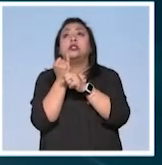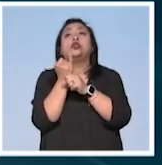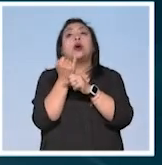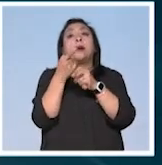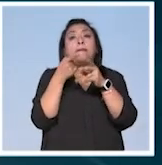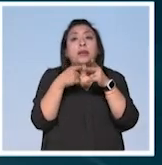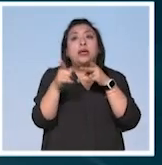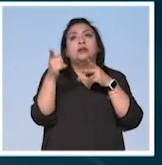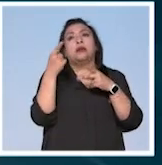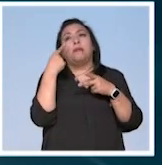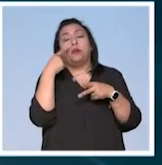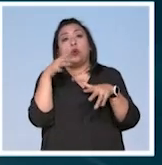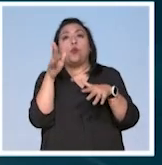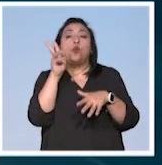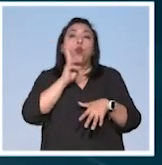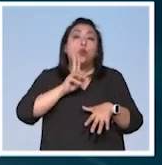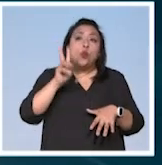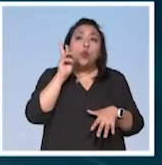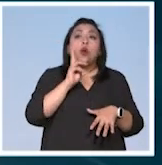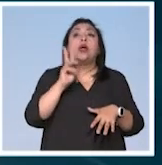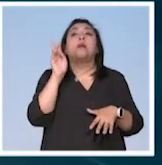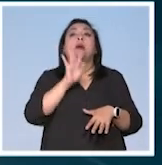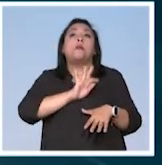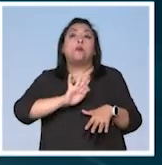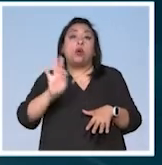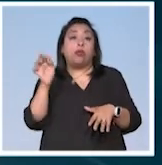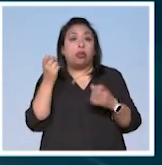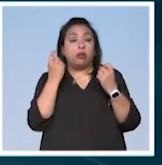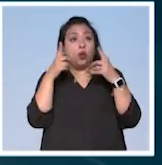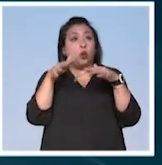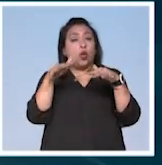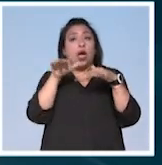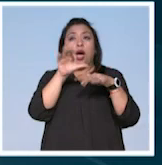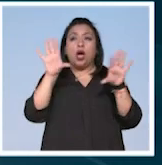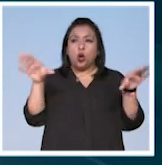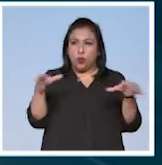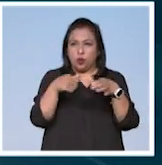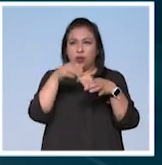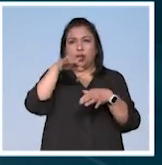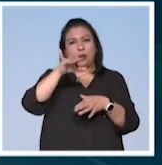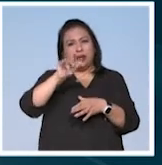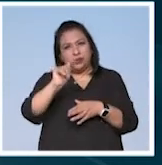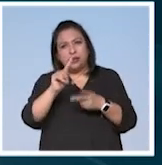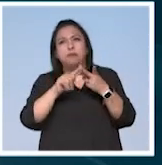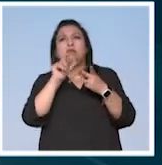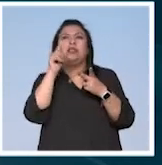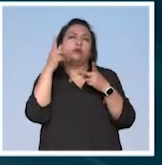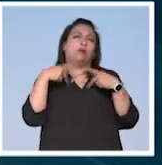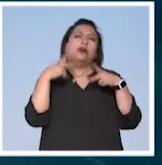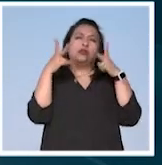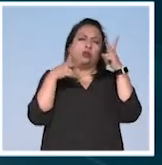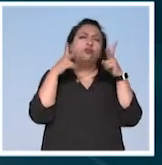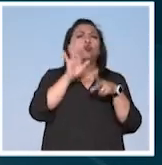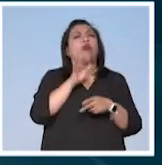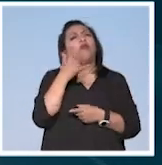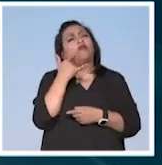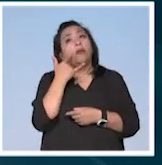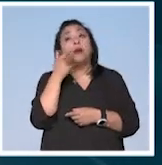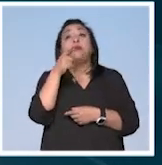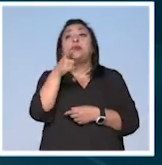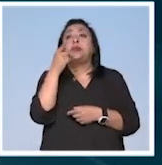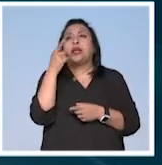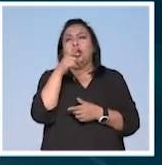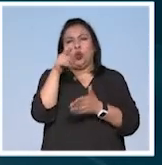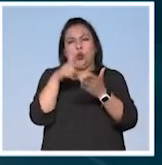nacen exhibiciones experimentales que pueden admirar tanto la comunidad del MIT como los visitantes. En el estudio